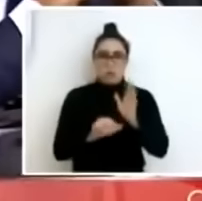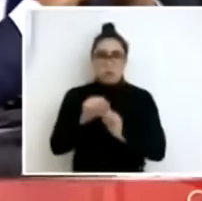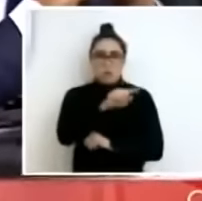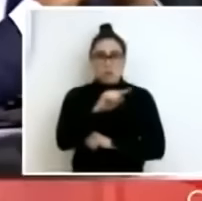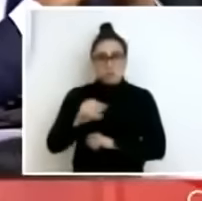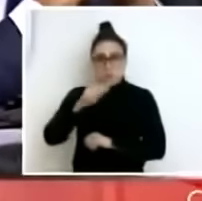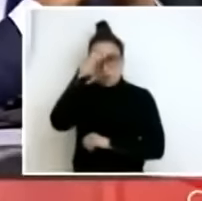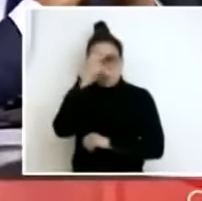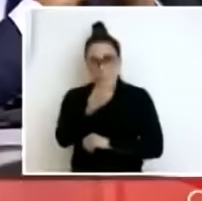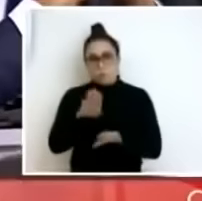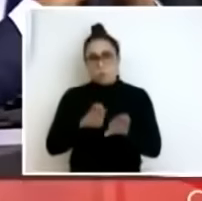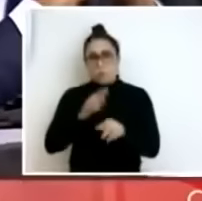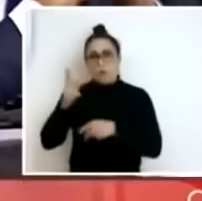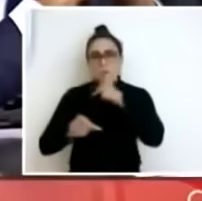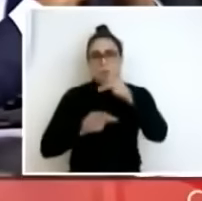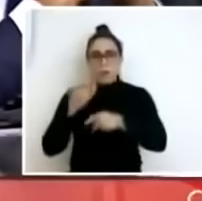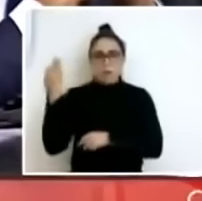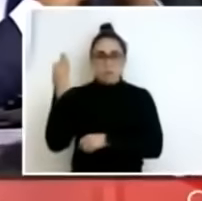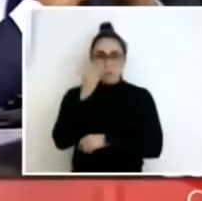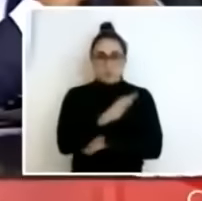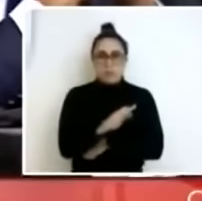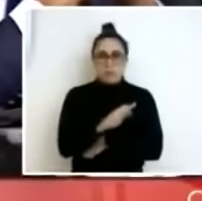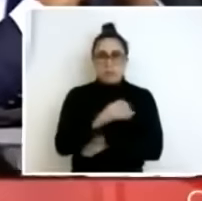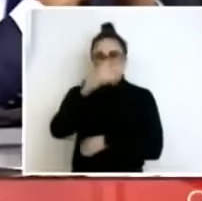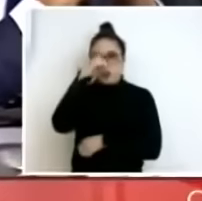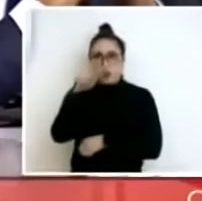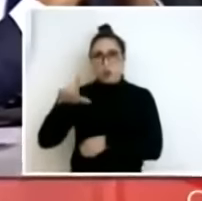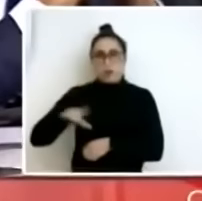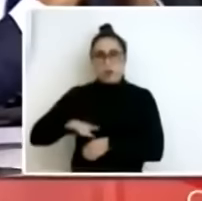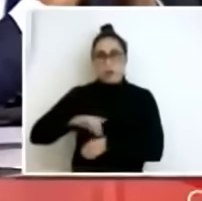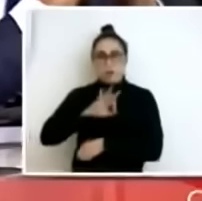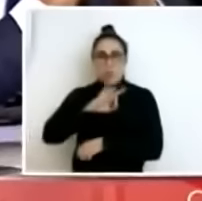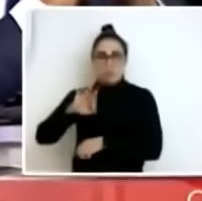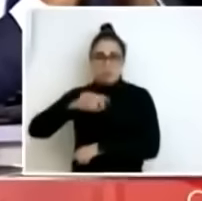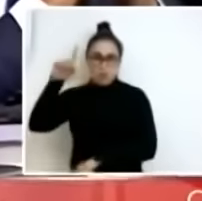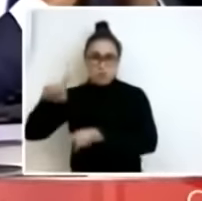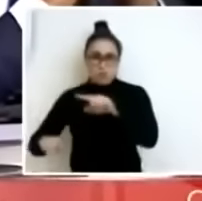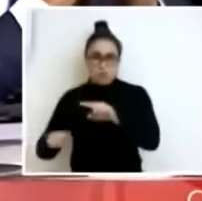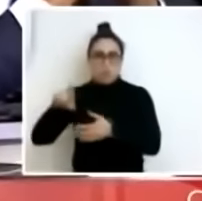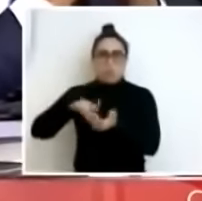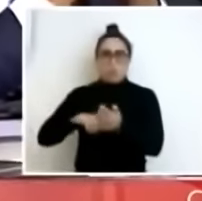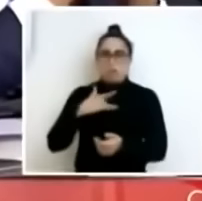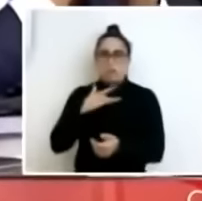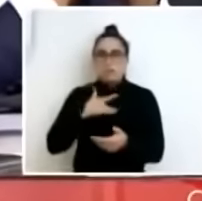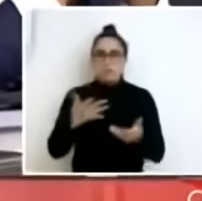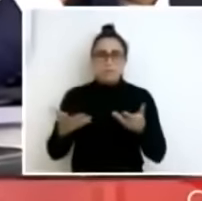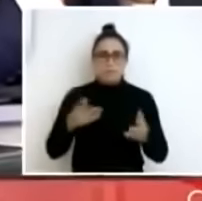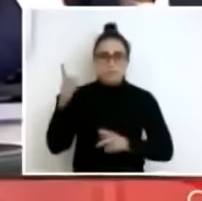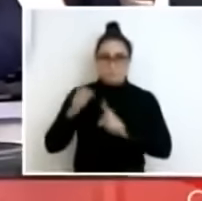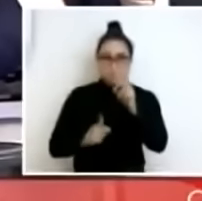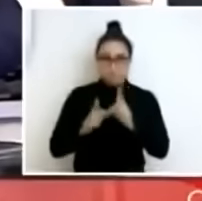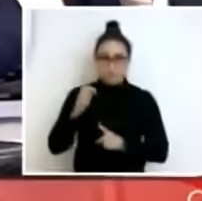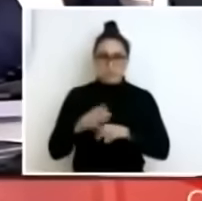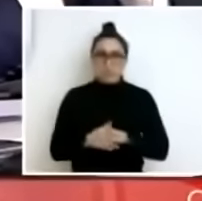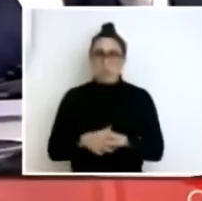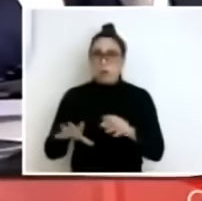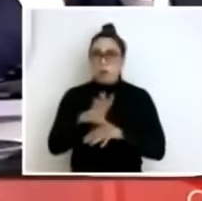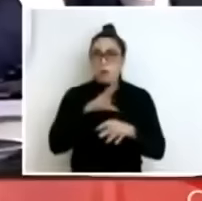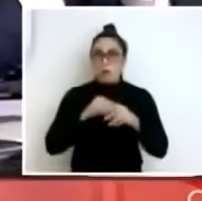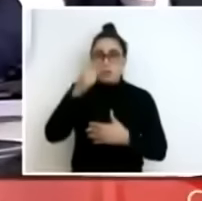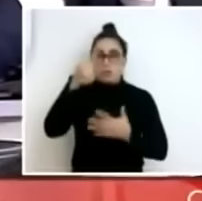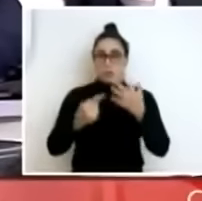fal y aú funesta para la estabilidad del gobierno miren ustedes los argumentos